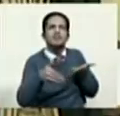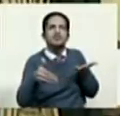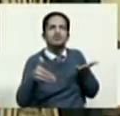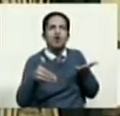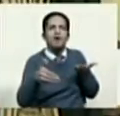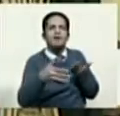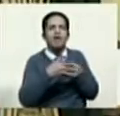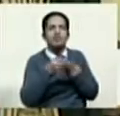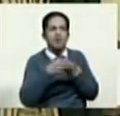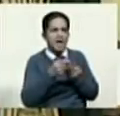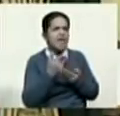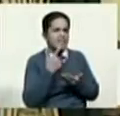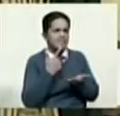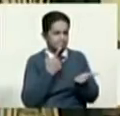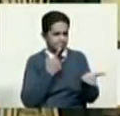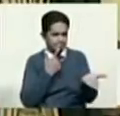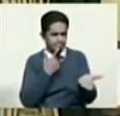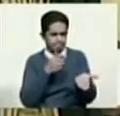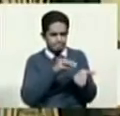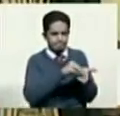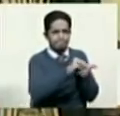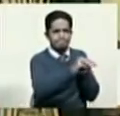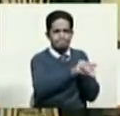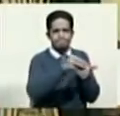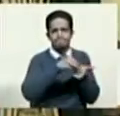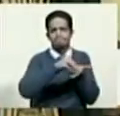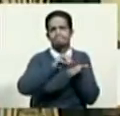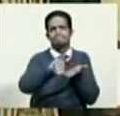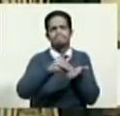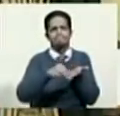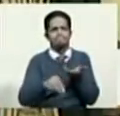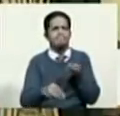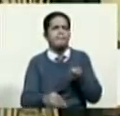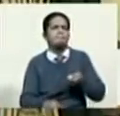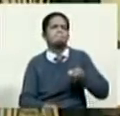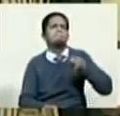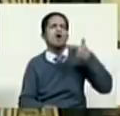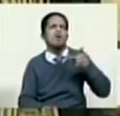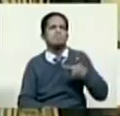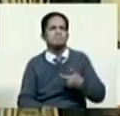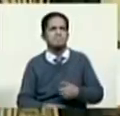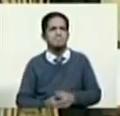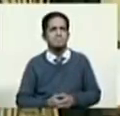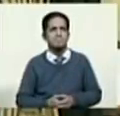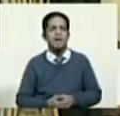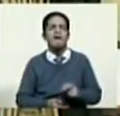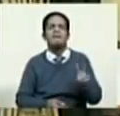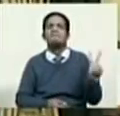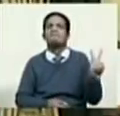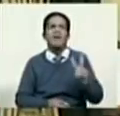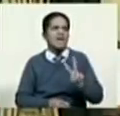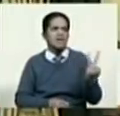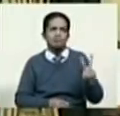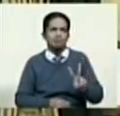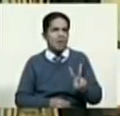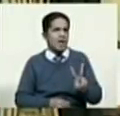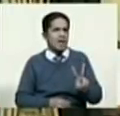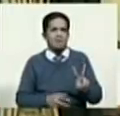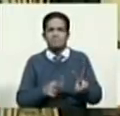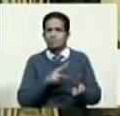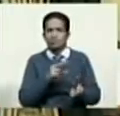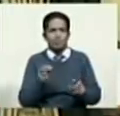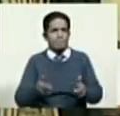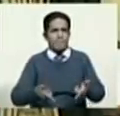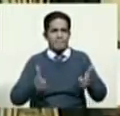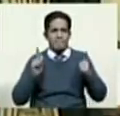mendigos, saquen la mano. Y ahí les va eso, una migaja. Venezuela no va a permitir el show